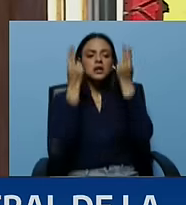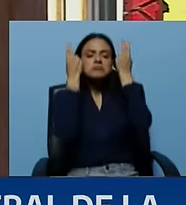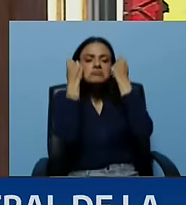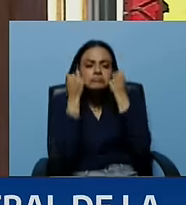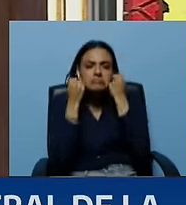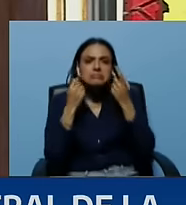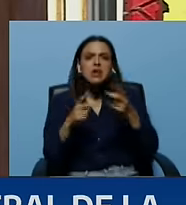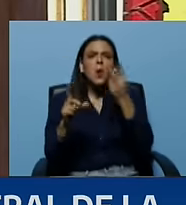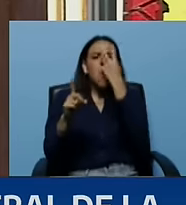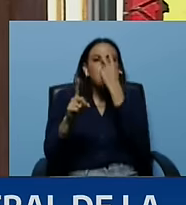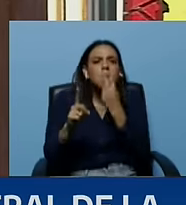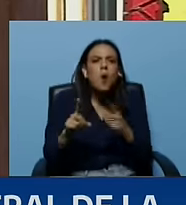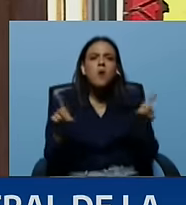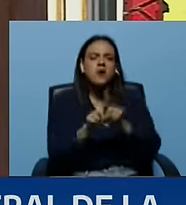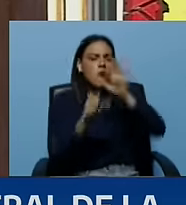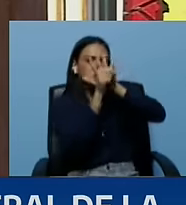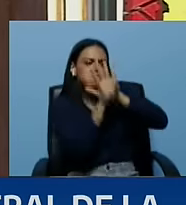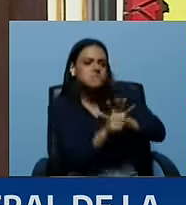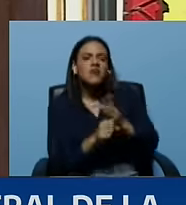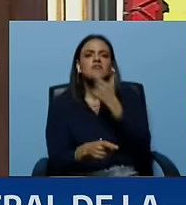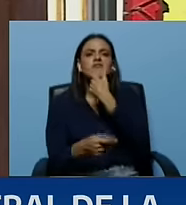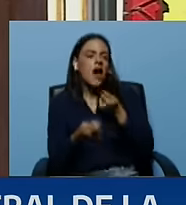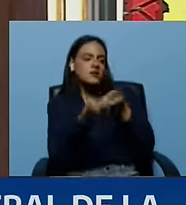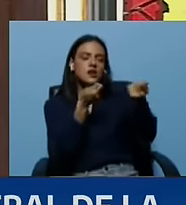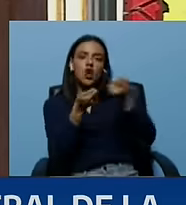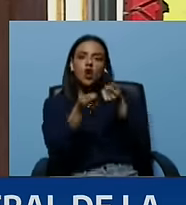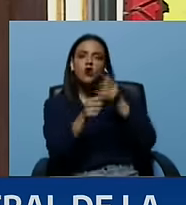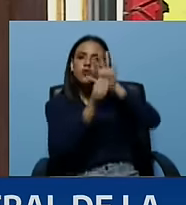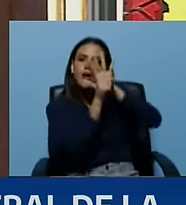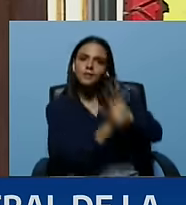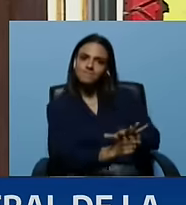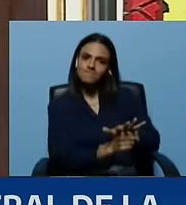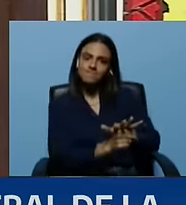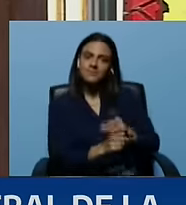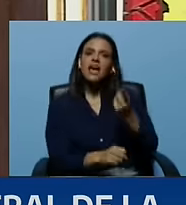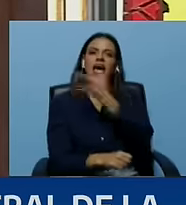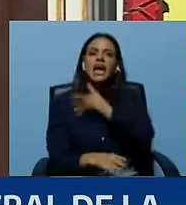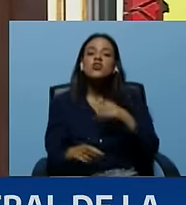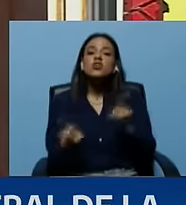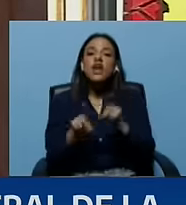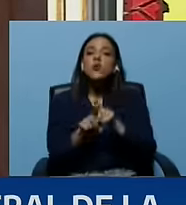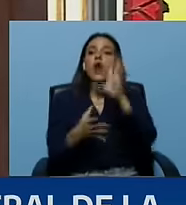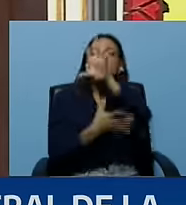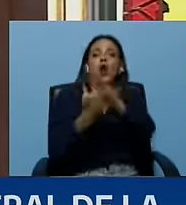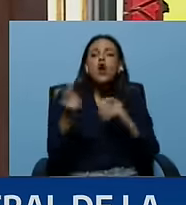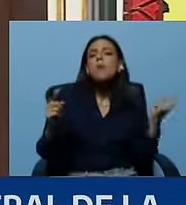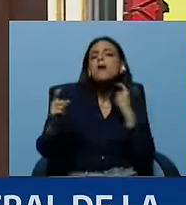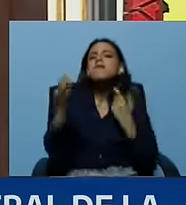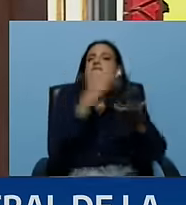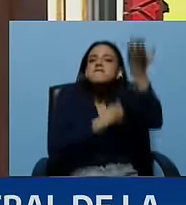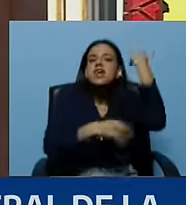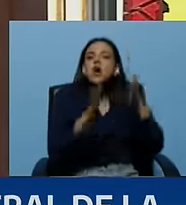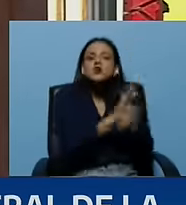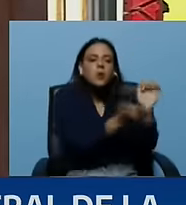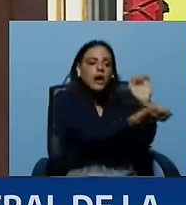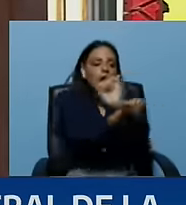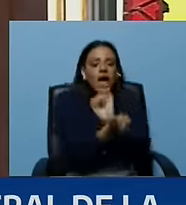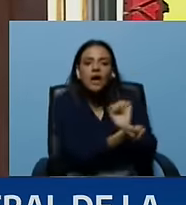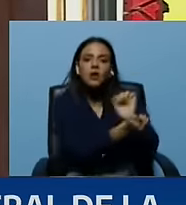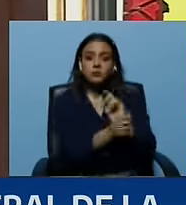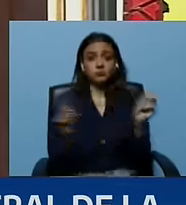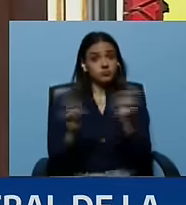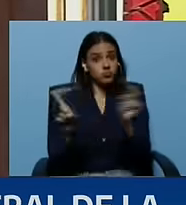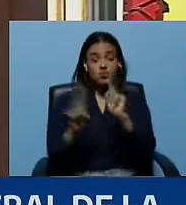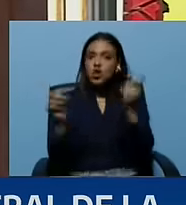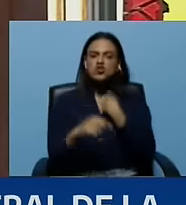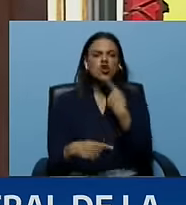Estado colonial. Algunos pudieran decir, un Estado neocolonial. ¡No! Porque Milei no está construyendo un